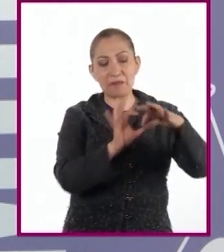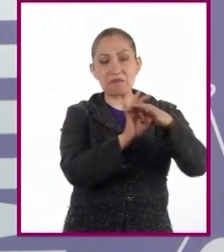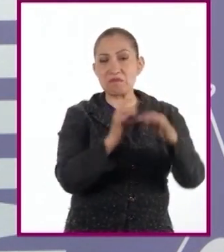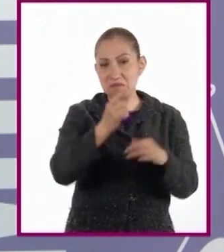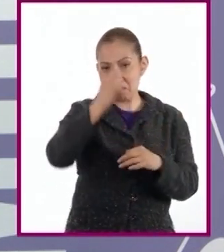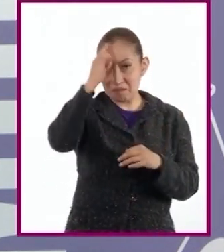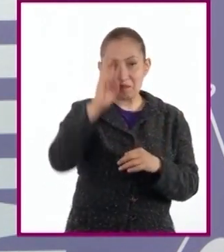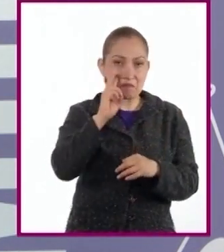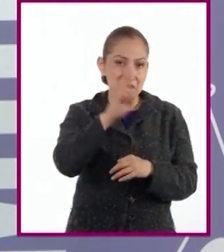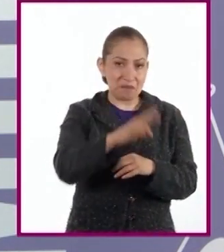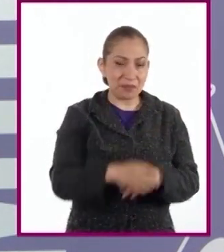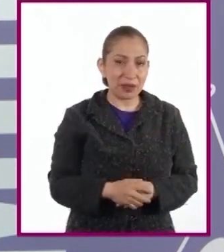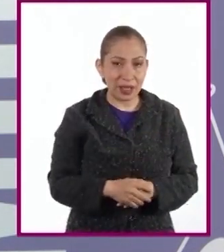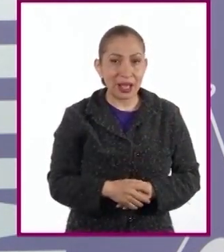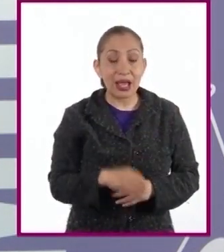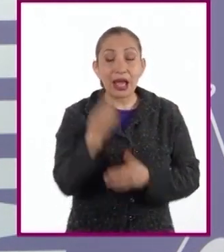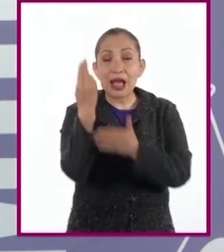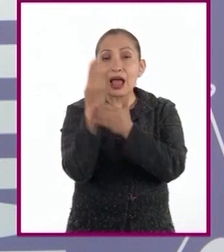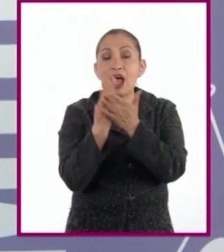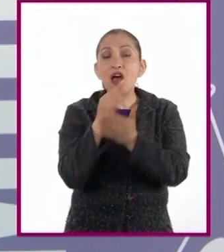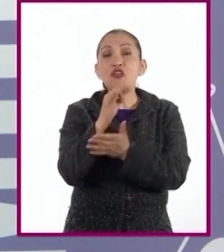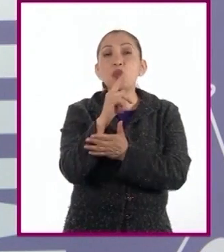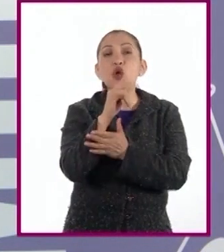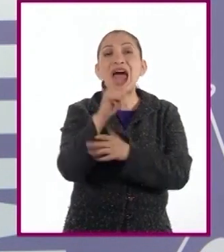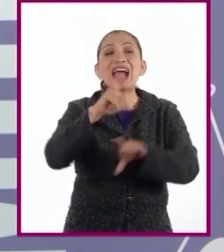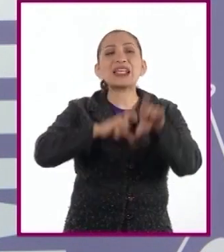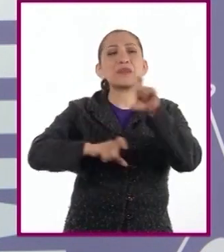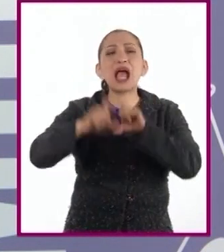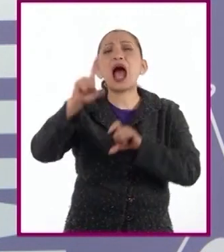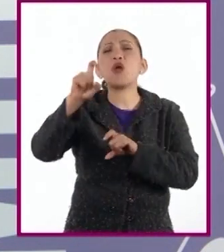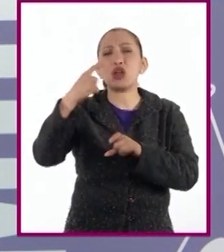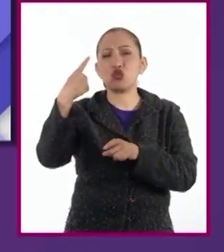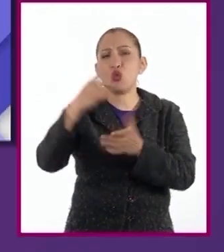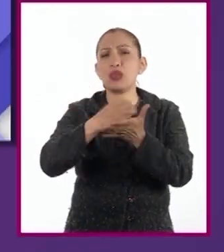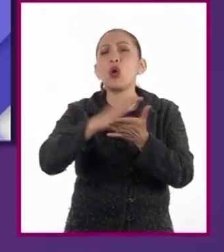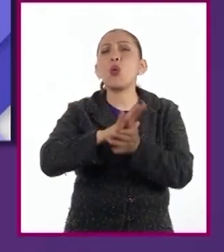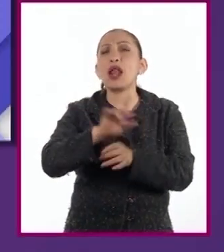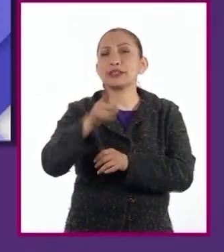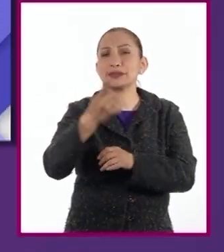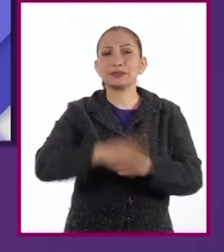que parece. Escriban la fórmula química del agua en su cuaderno.